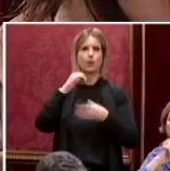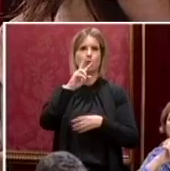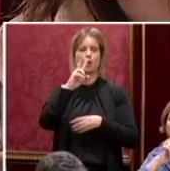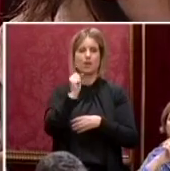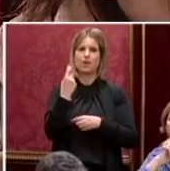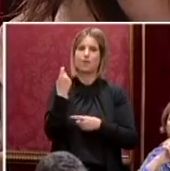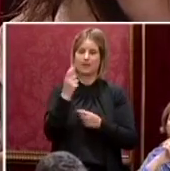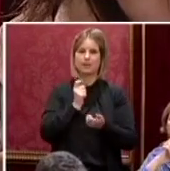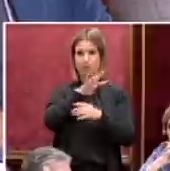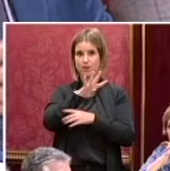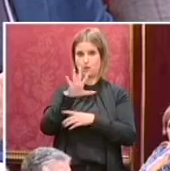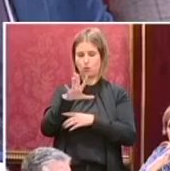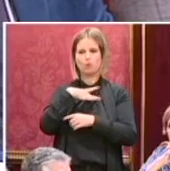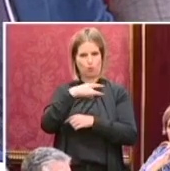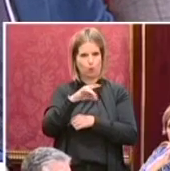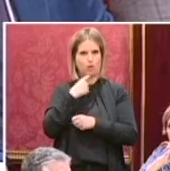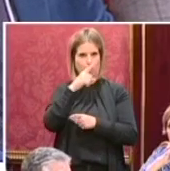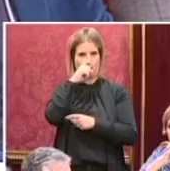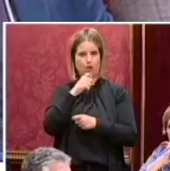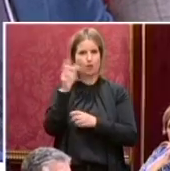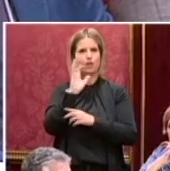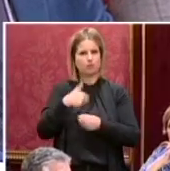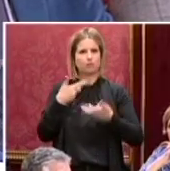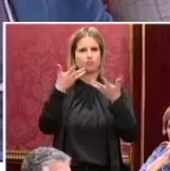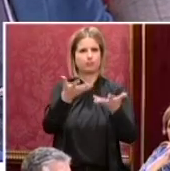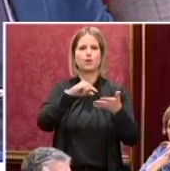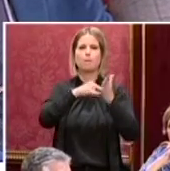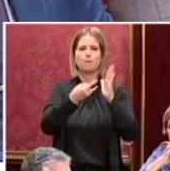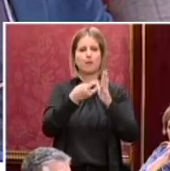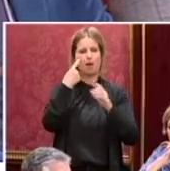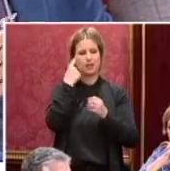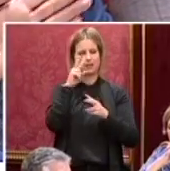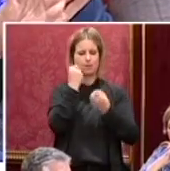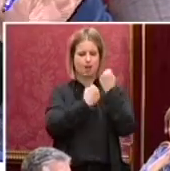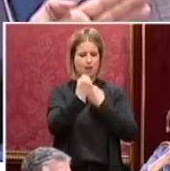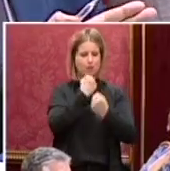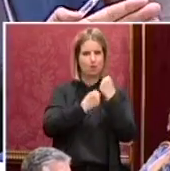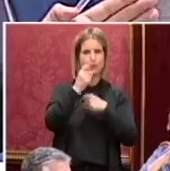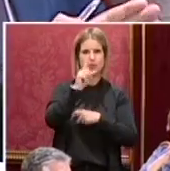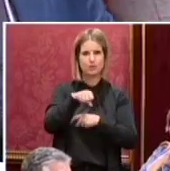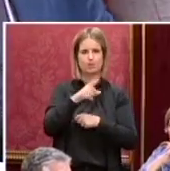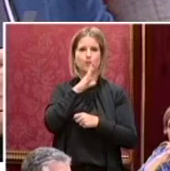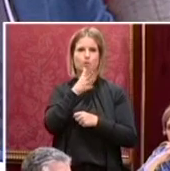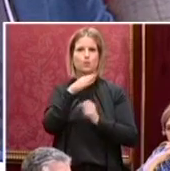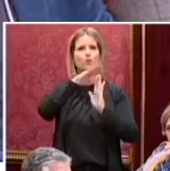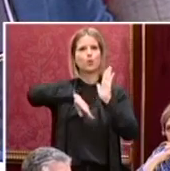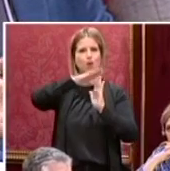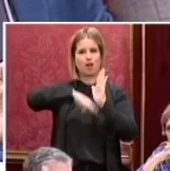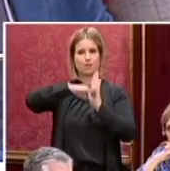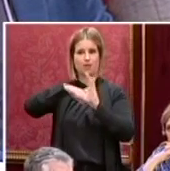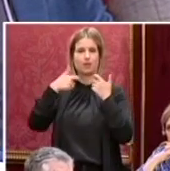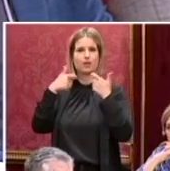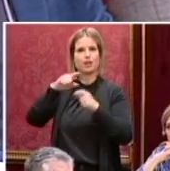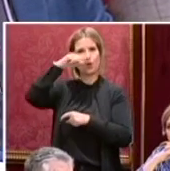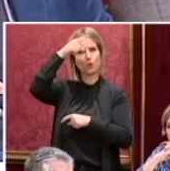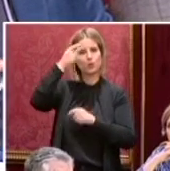habrá que ir haciendo pagos. Yo me ofrezco al plan de viabilidad desde el punto de vista económico y también a esa programación que desde el área de cultura pusimos